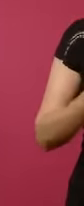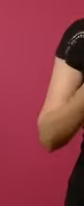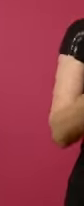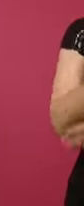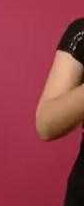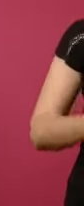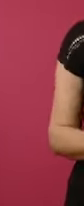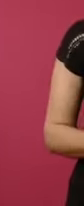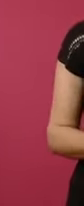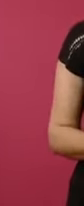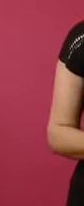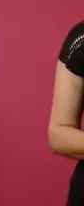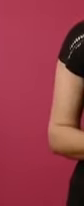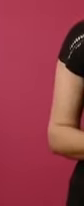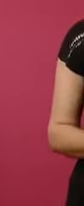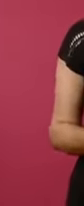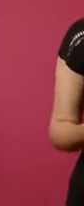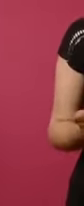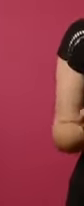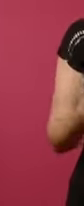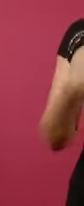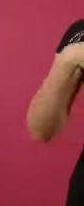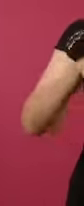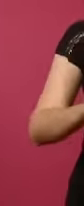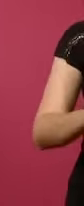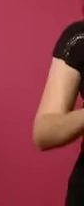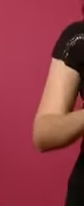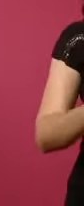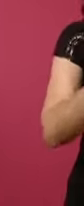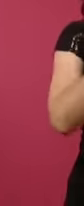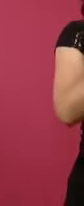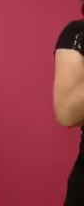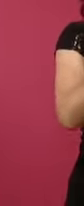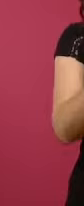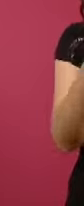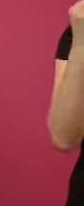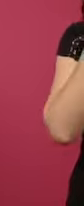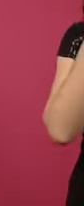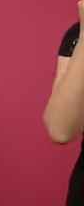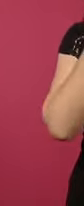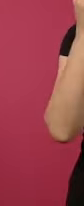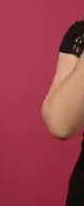Pero ustedes le preguntan a un abogado conservador